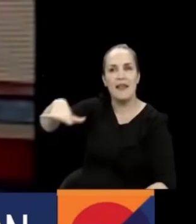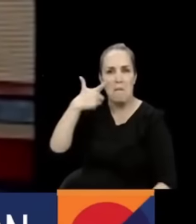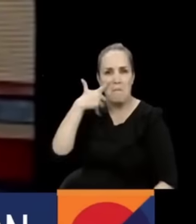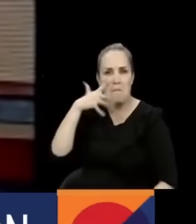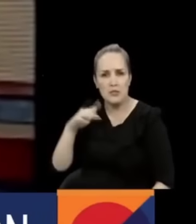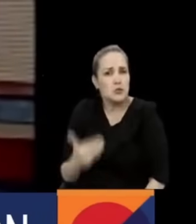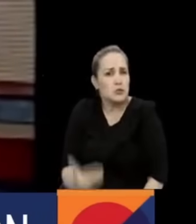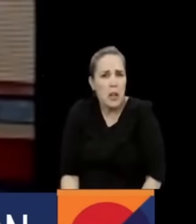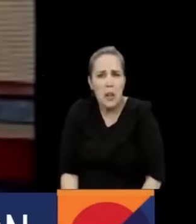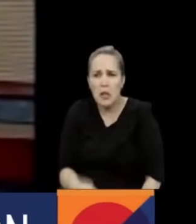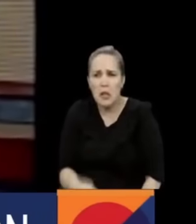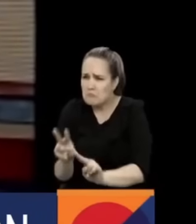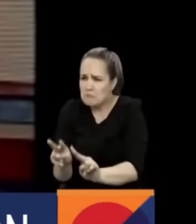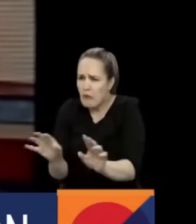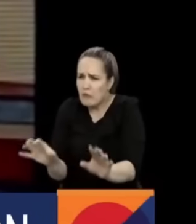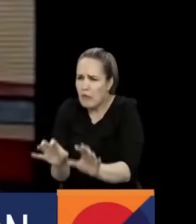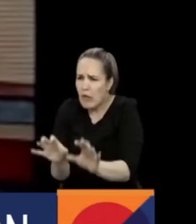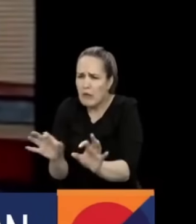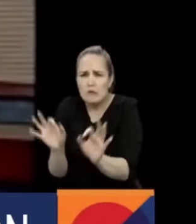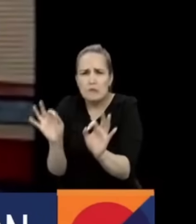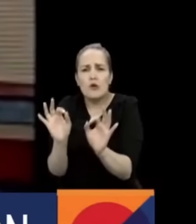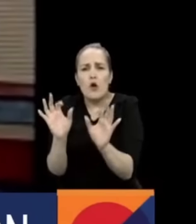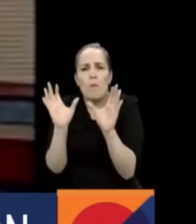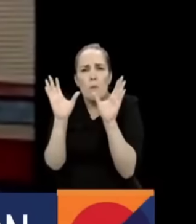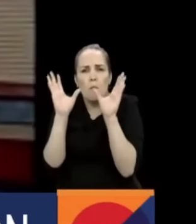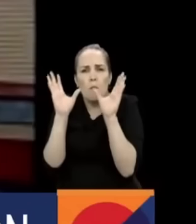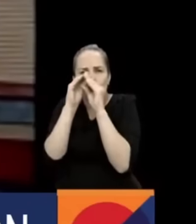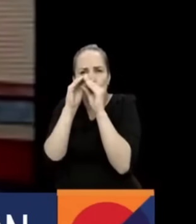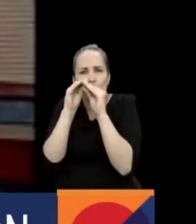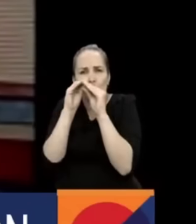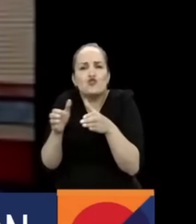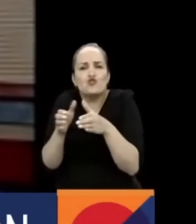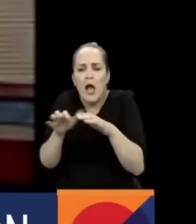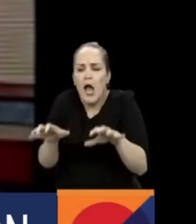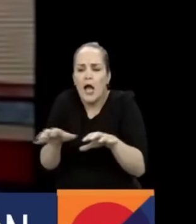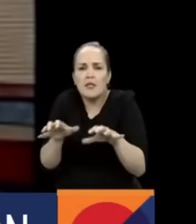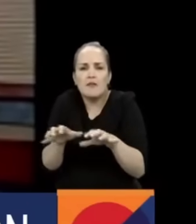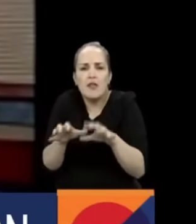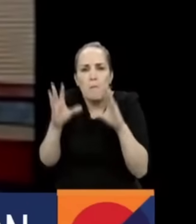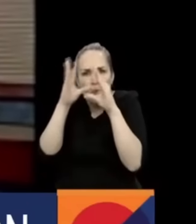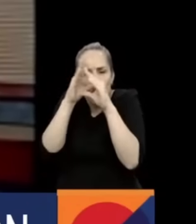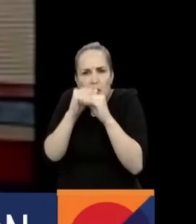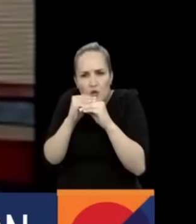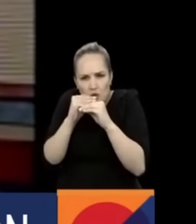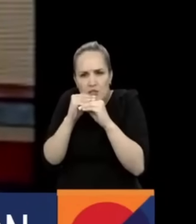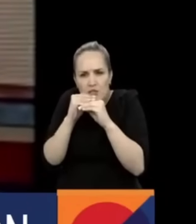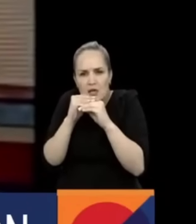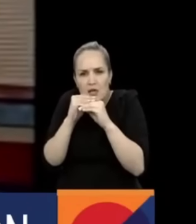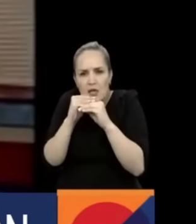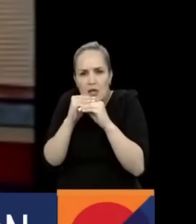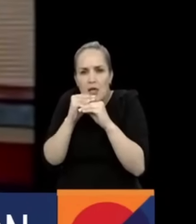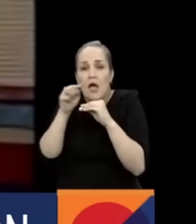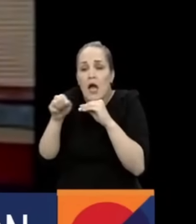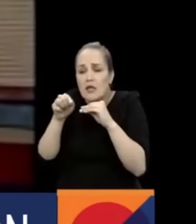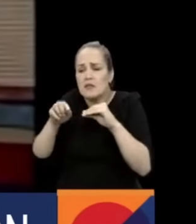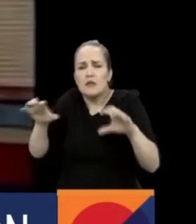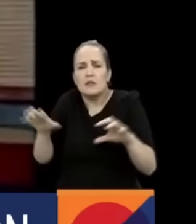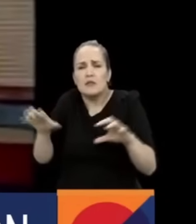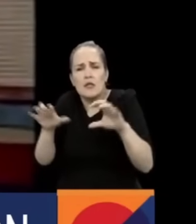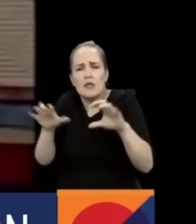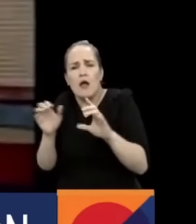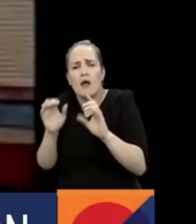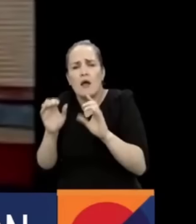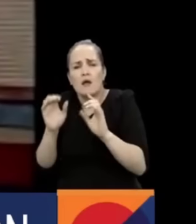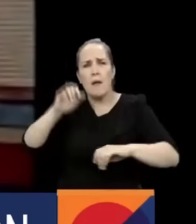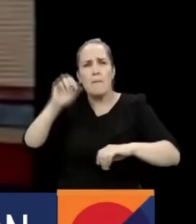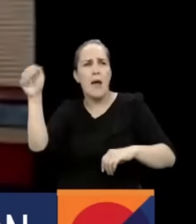grupitos pequeños. Esos grupitos se iban a la calle de noche, en las noches carnestoléndicas, y tocaban